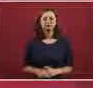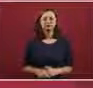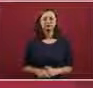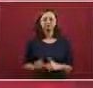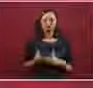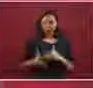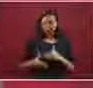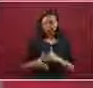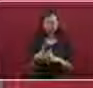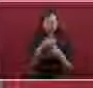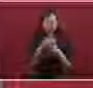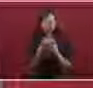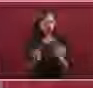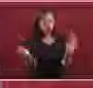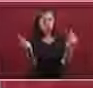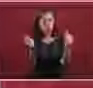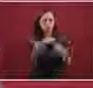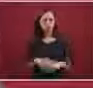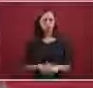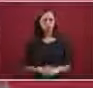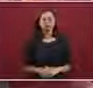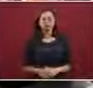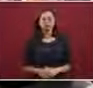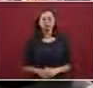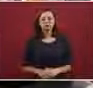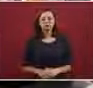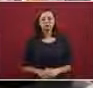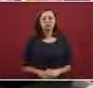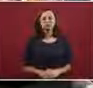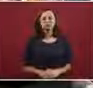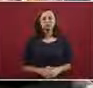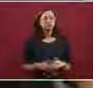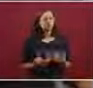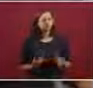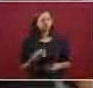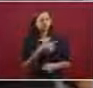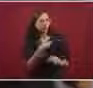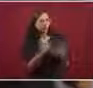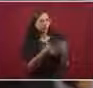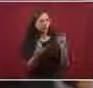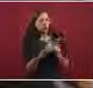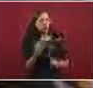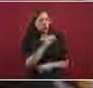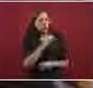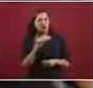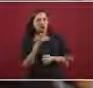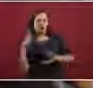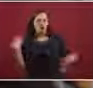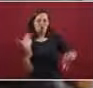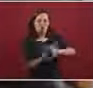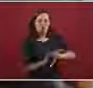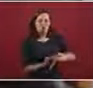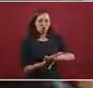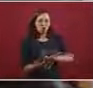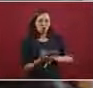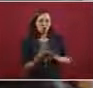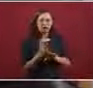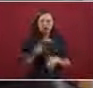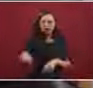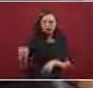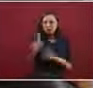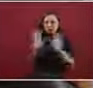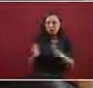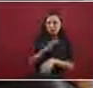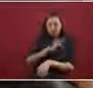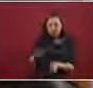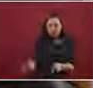vías de solución este asunto. Pero se va a actuar contra este grupo delictivo. ¿Ya pueden vender gasolina? O es